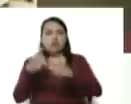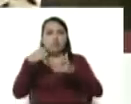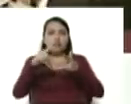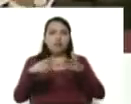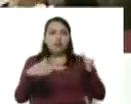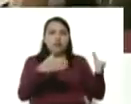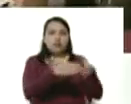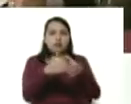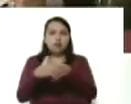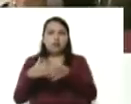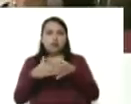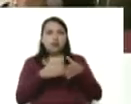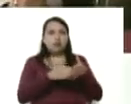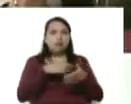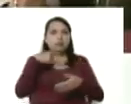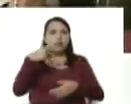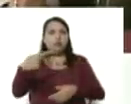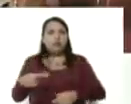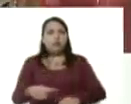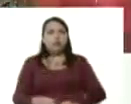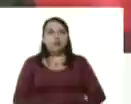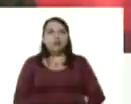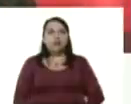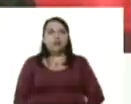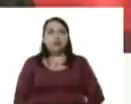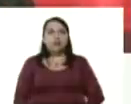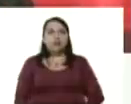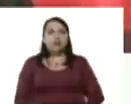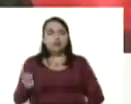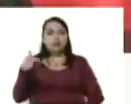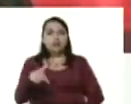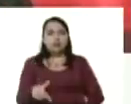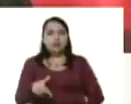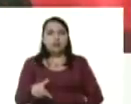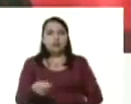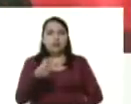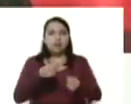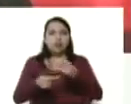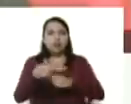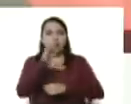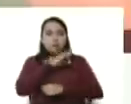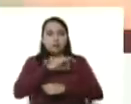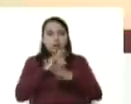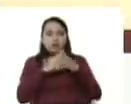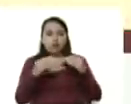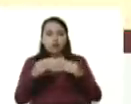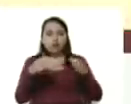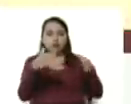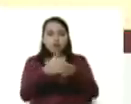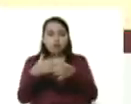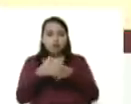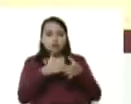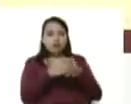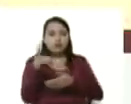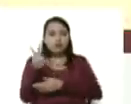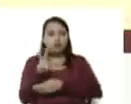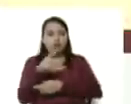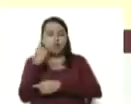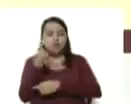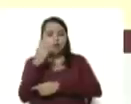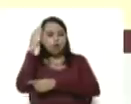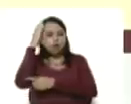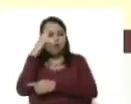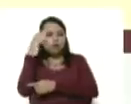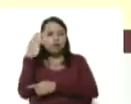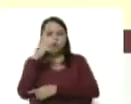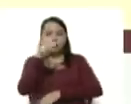sectores políticos de nuestro país, económicos, sociales, todos los sectores de Venezuela, en una sola conciencia